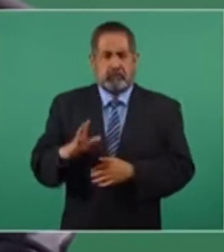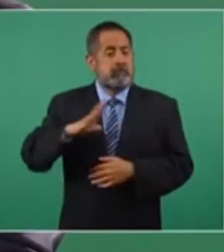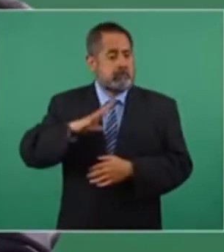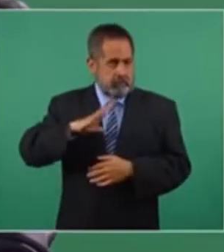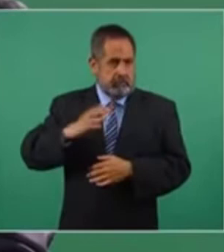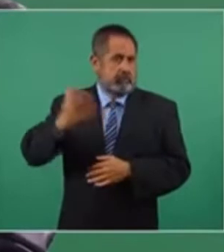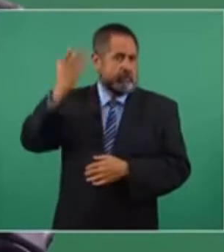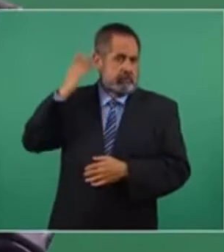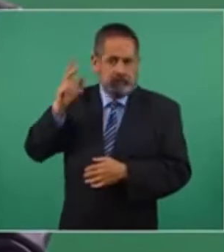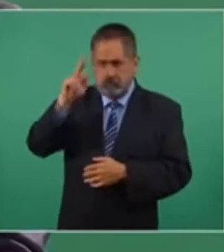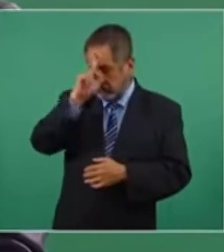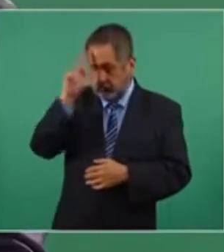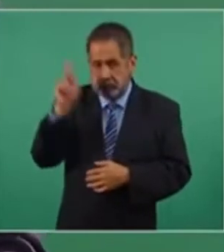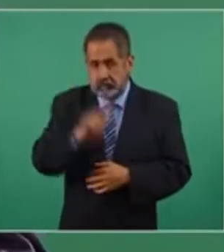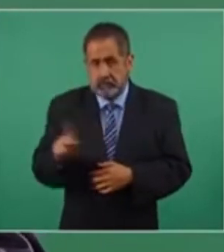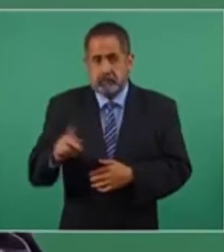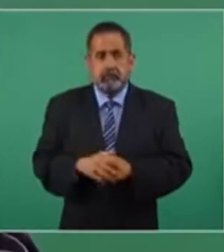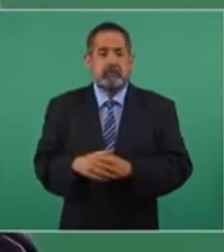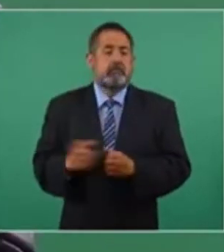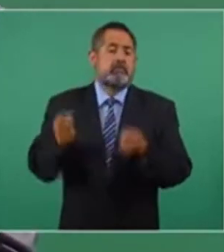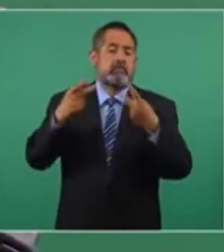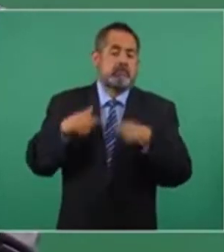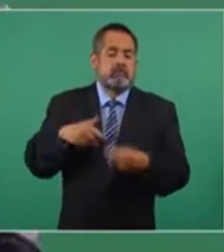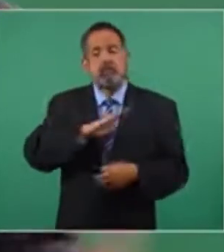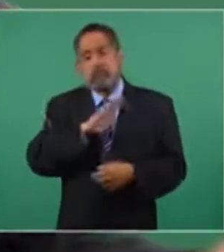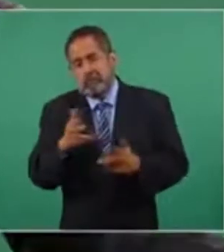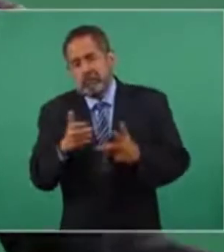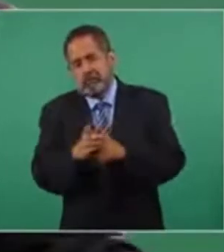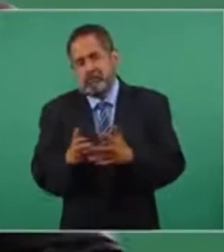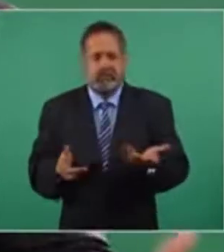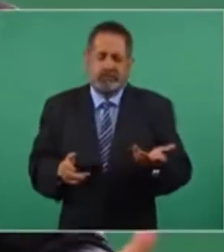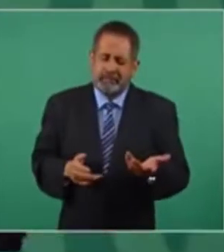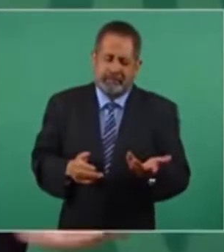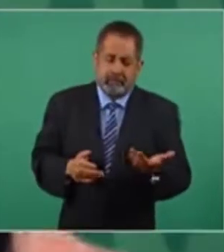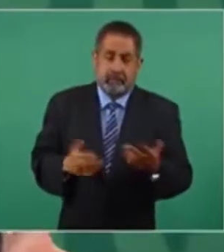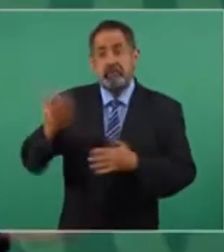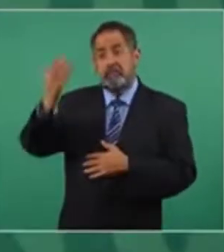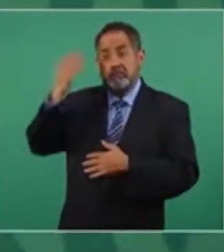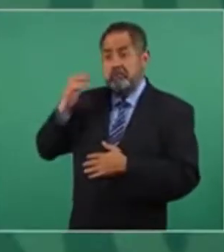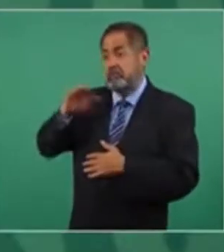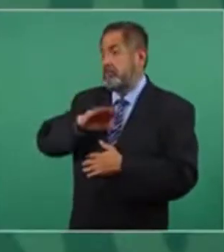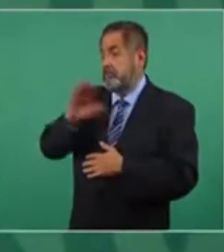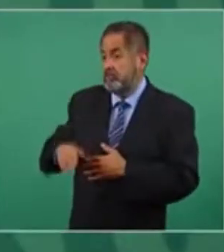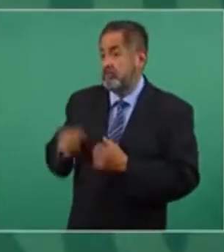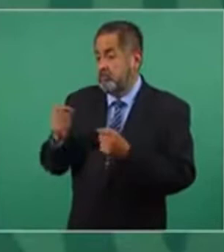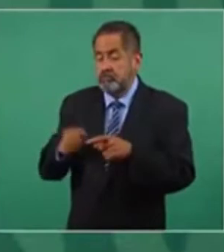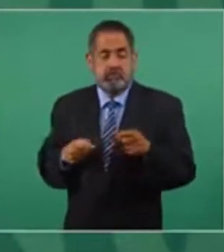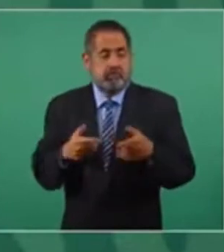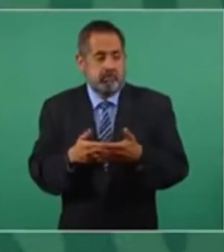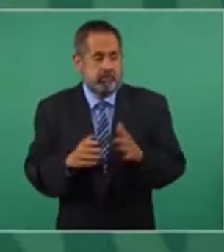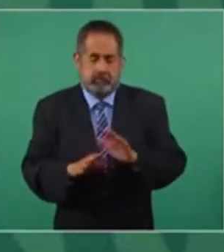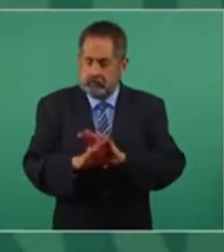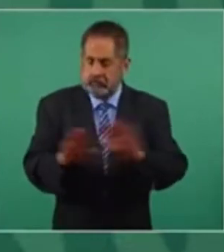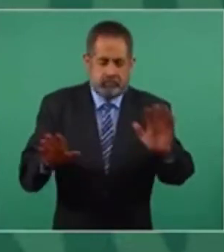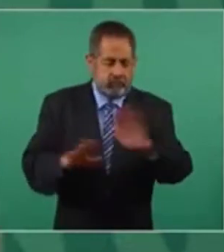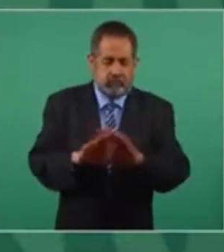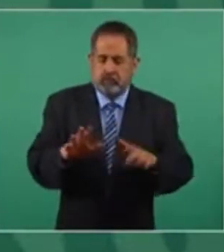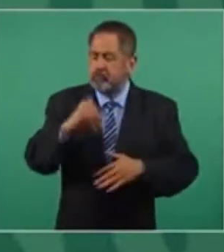este número de fallecidos, porque eso no queremos que nadie pierda la vida,